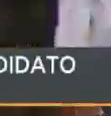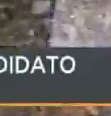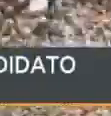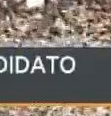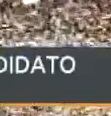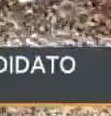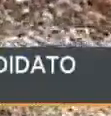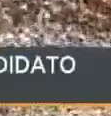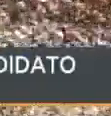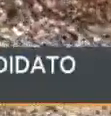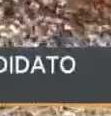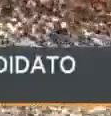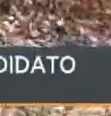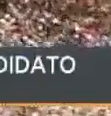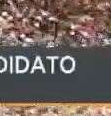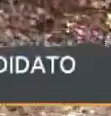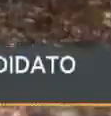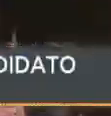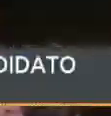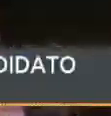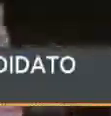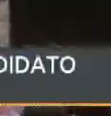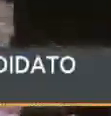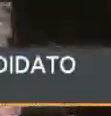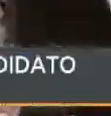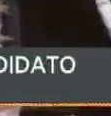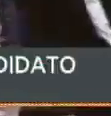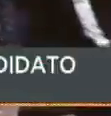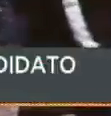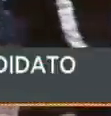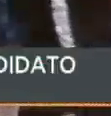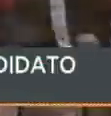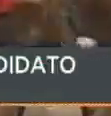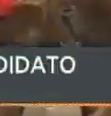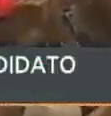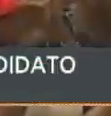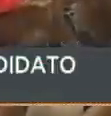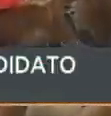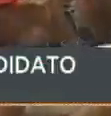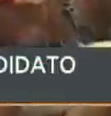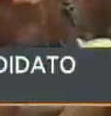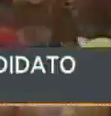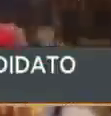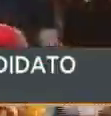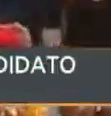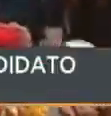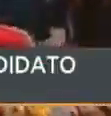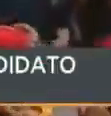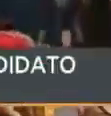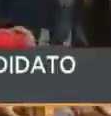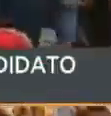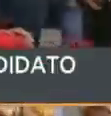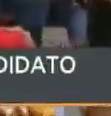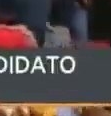Simón Bolívar por todos los estados. Con esta información, retornamos el pase a los estudios.